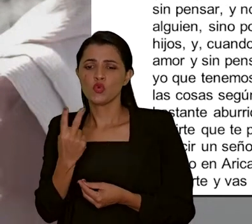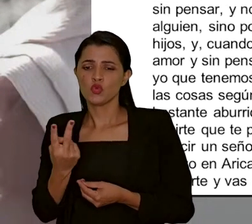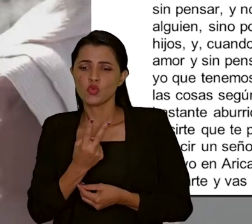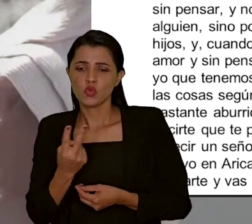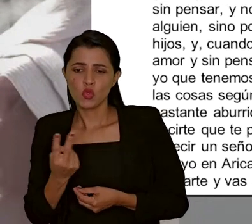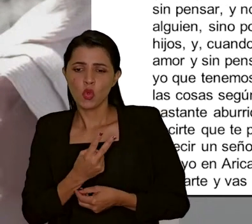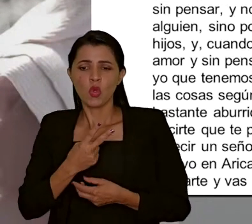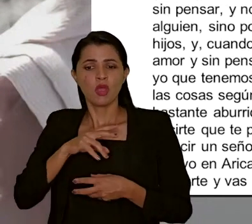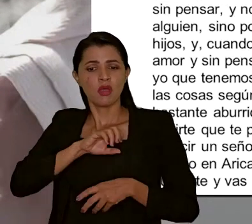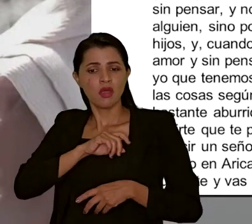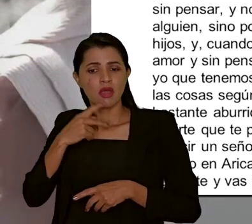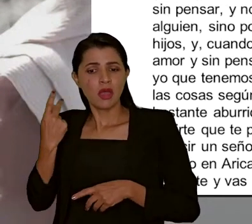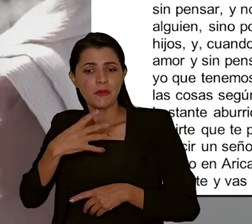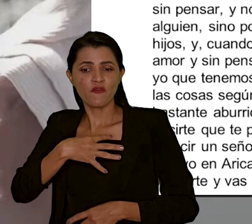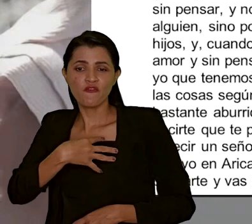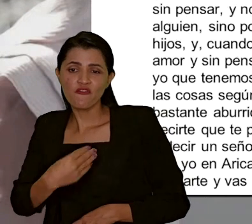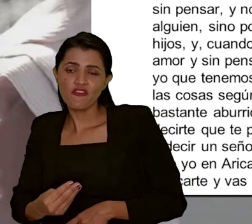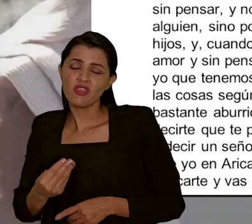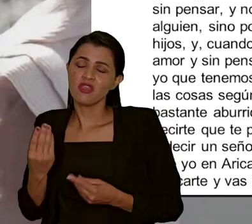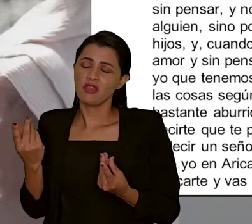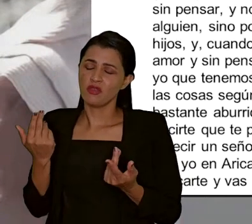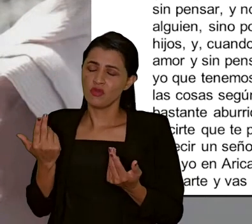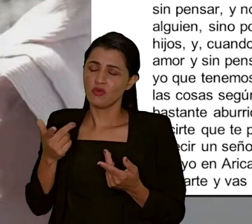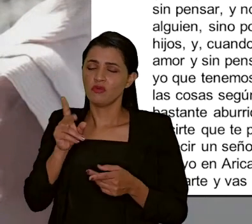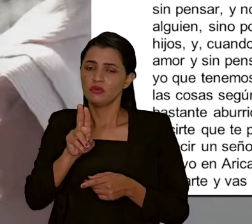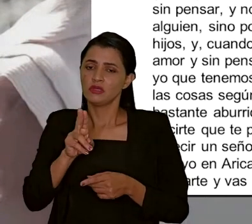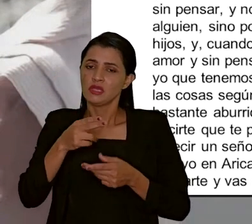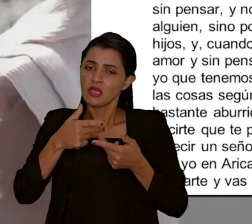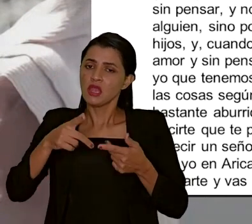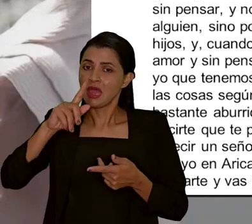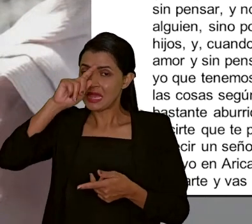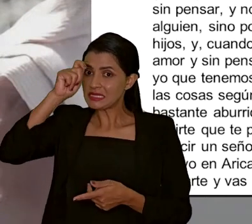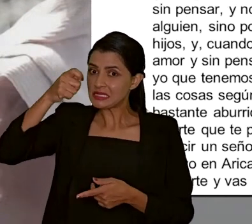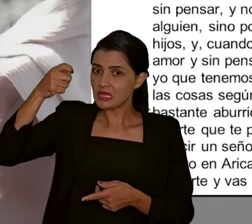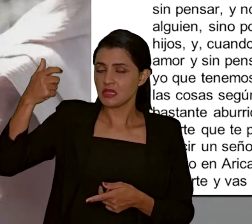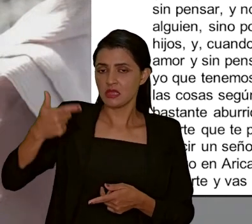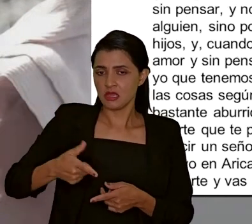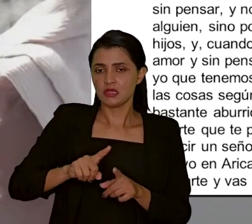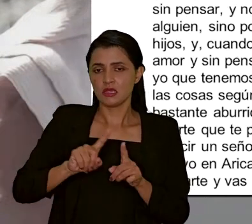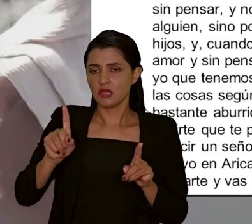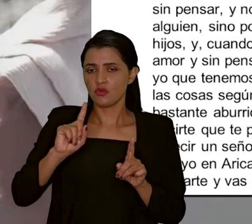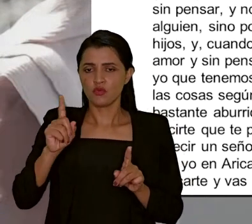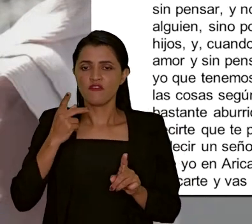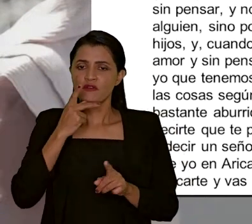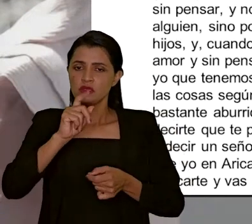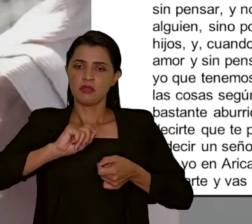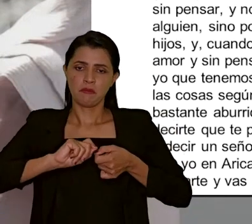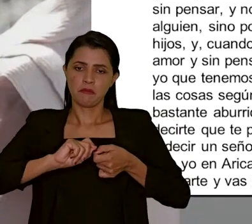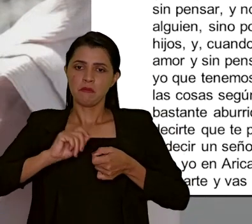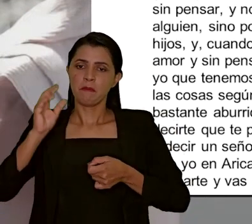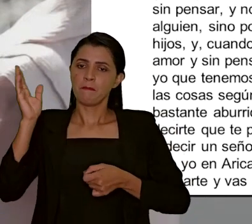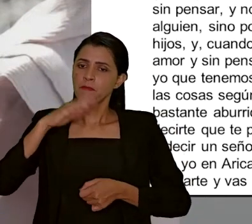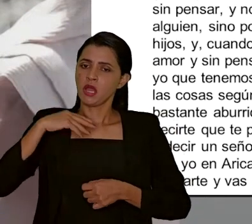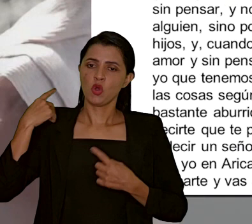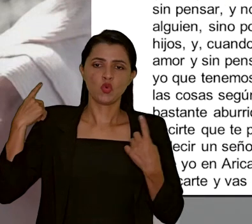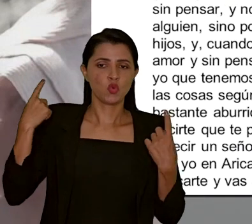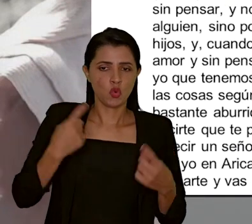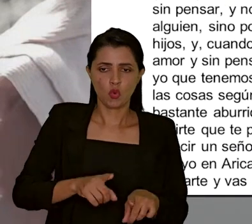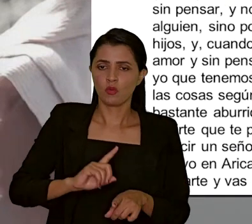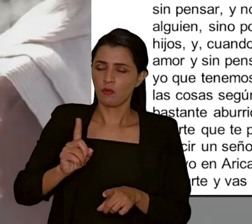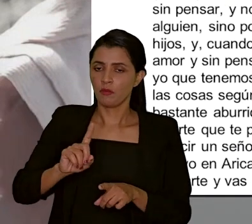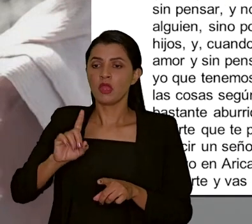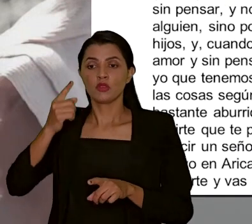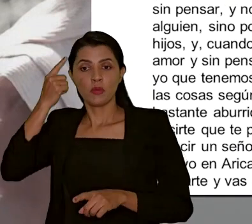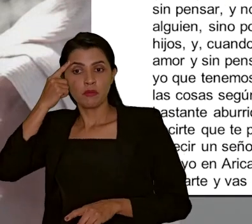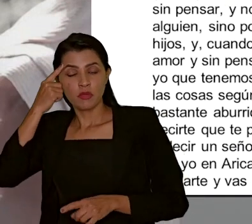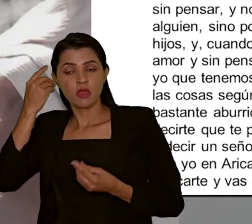que hace cosas sin pensar. Y no porque quiera hacer mal a alguien, sino porque solo se piensa en el amor a